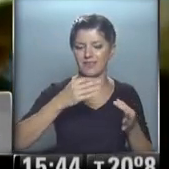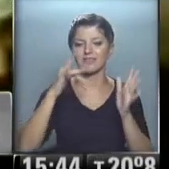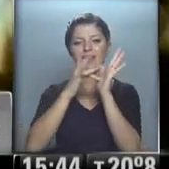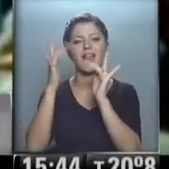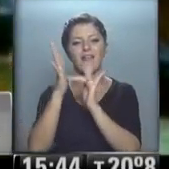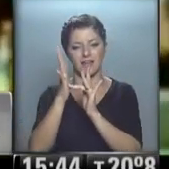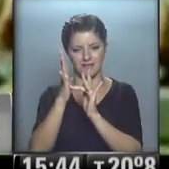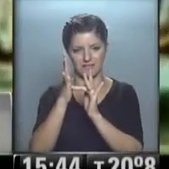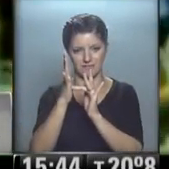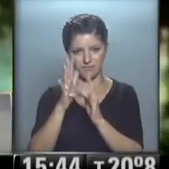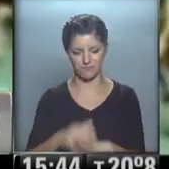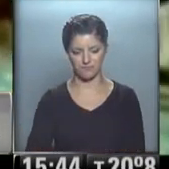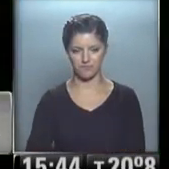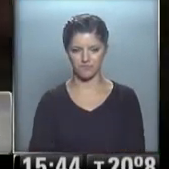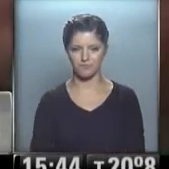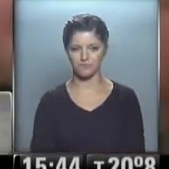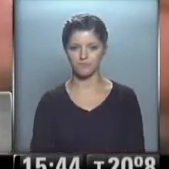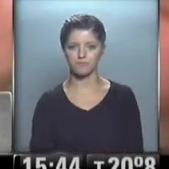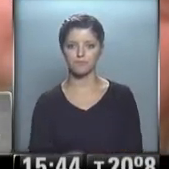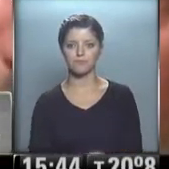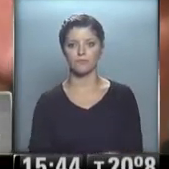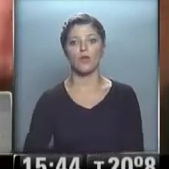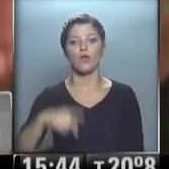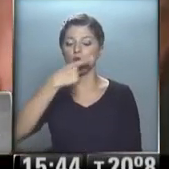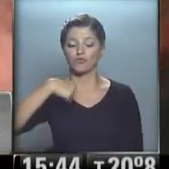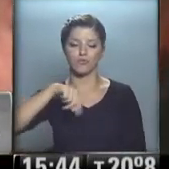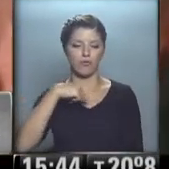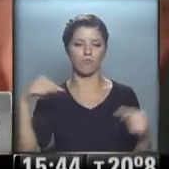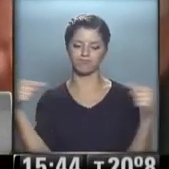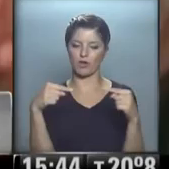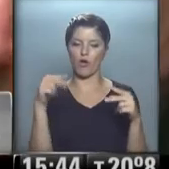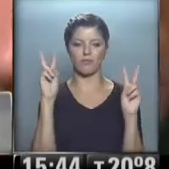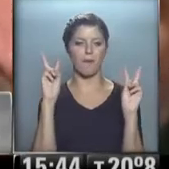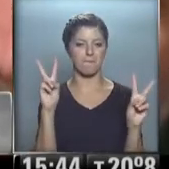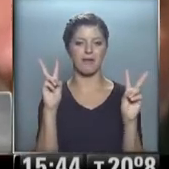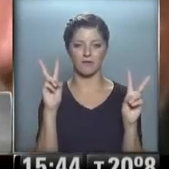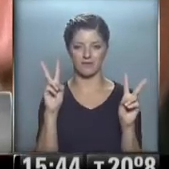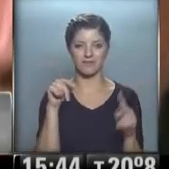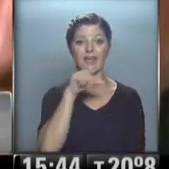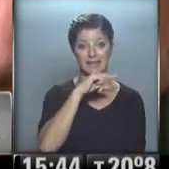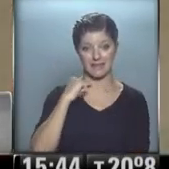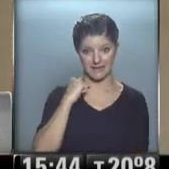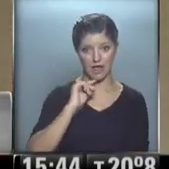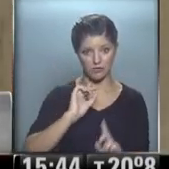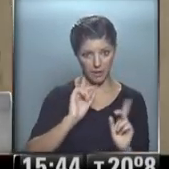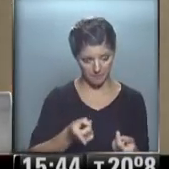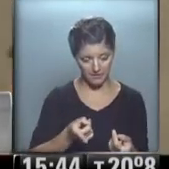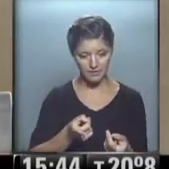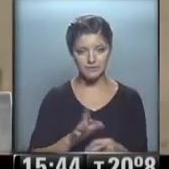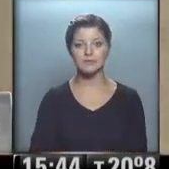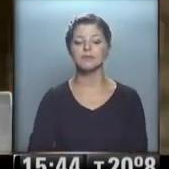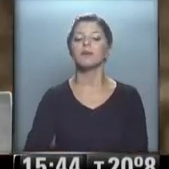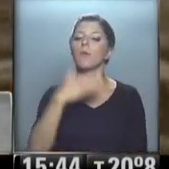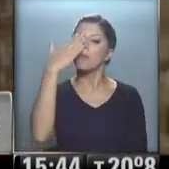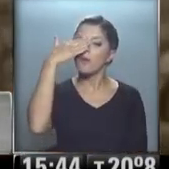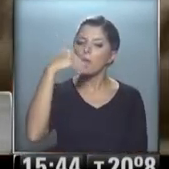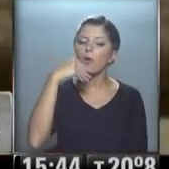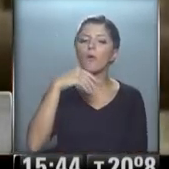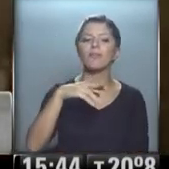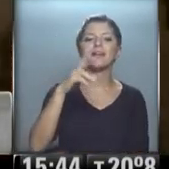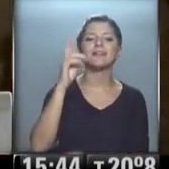Católica. Y nosotros éramos muy antiperonistas, y Carlos también. Y cuando pasa el 16 de